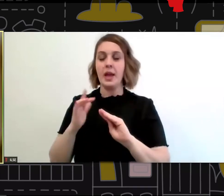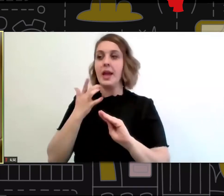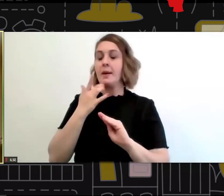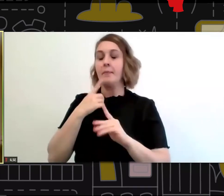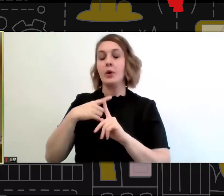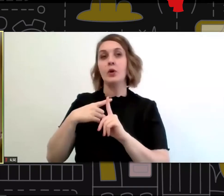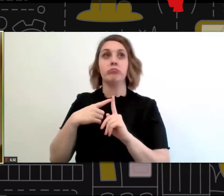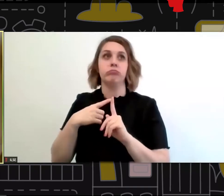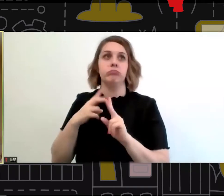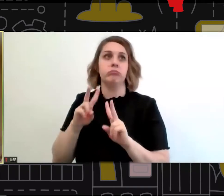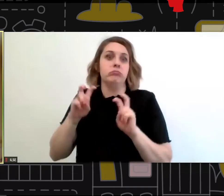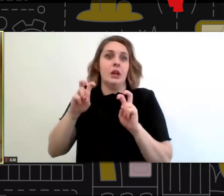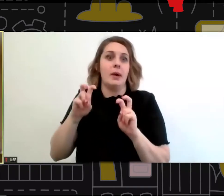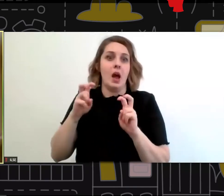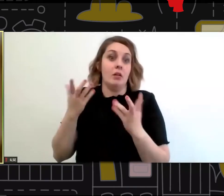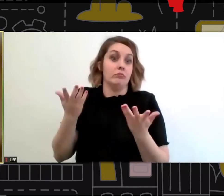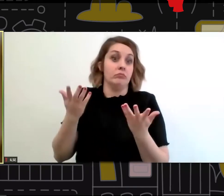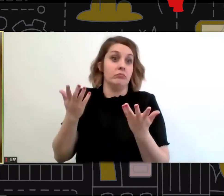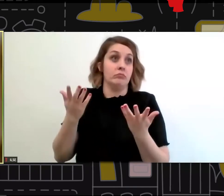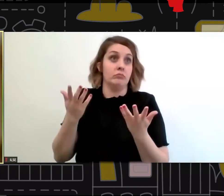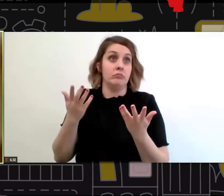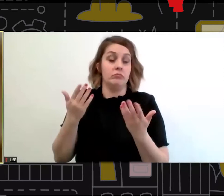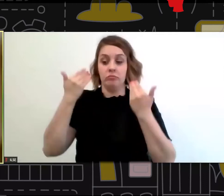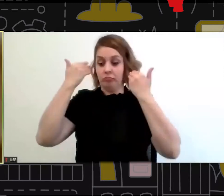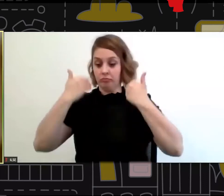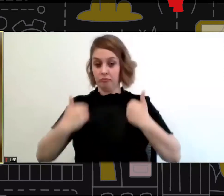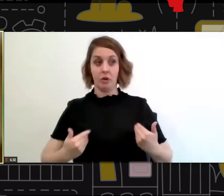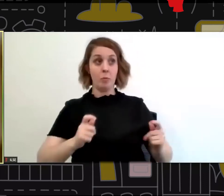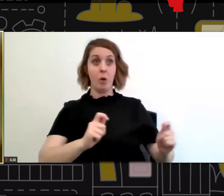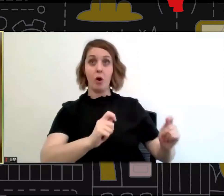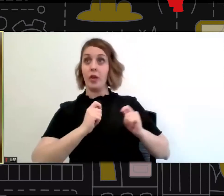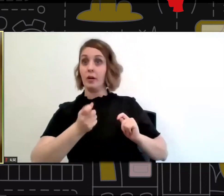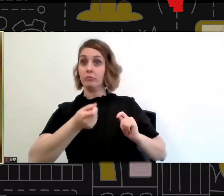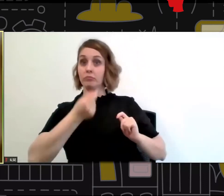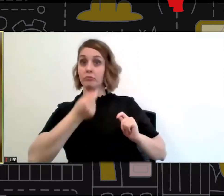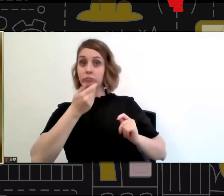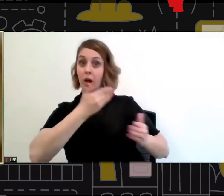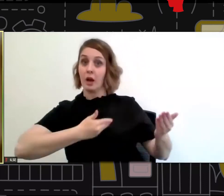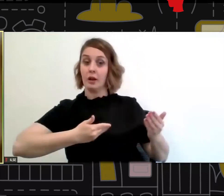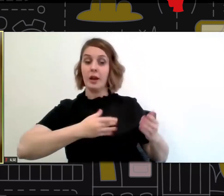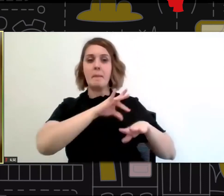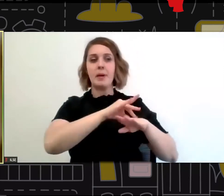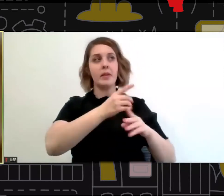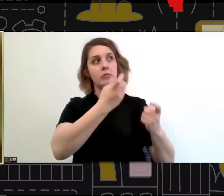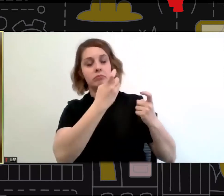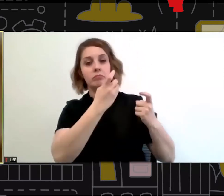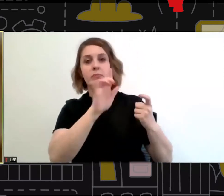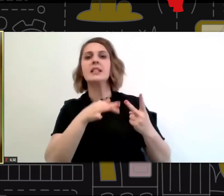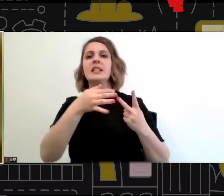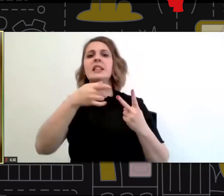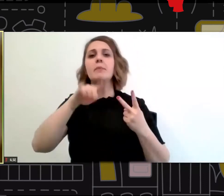nivel de ser sujeto meramente pasivo y empezar a colaborar con los médicos, como de jugar un